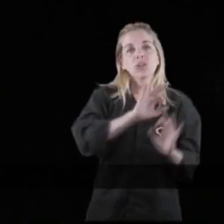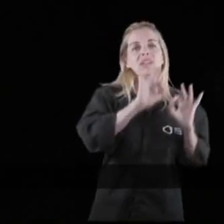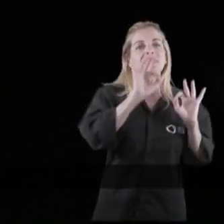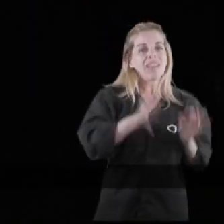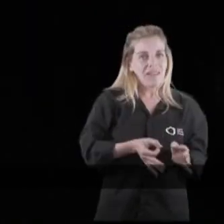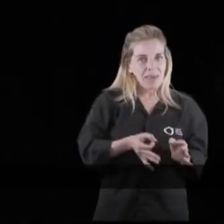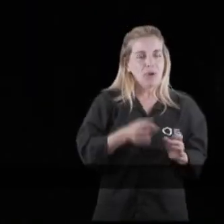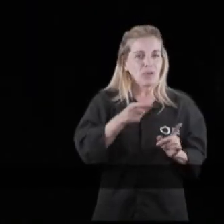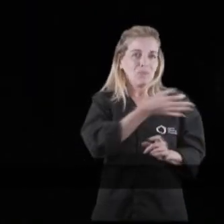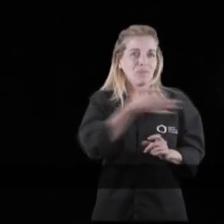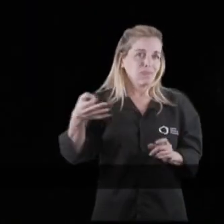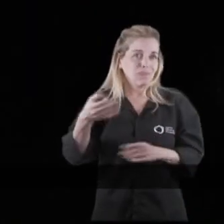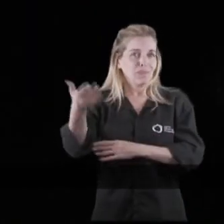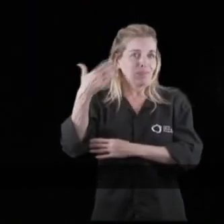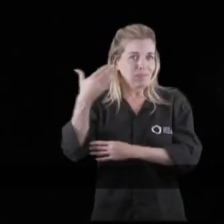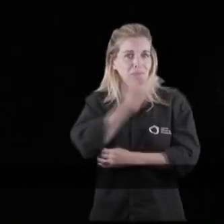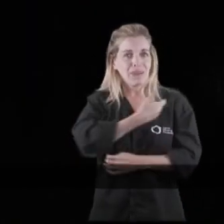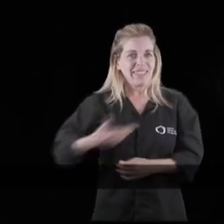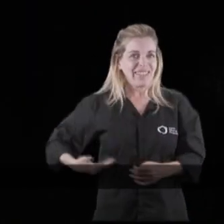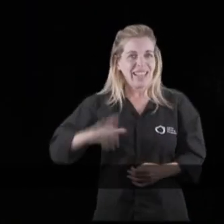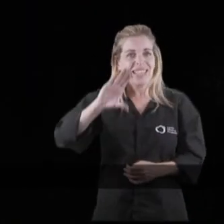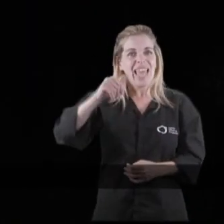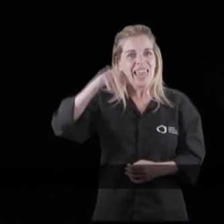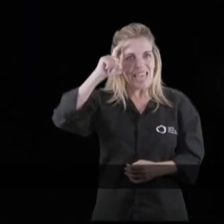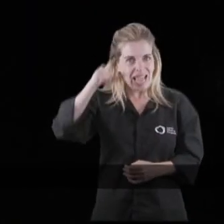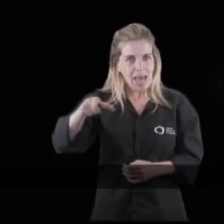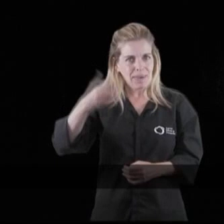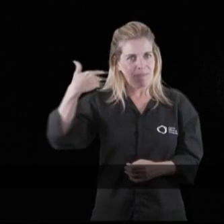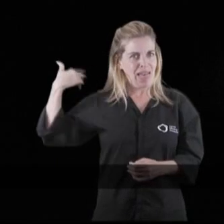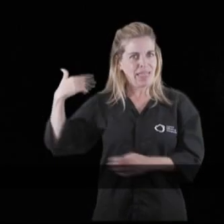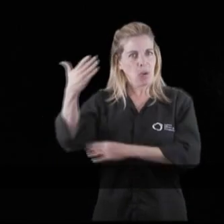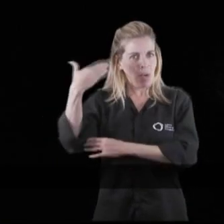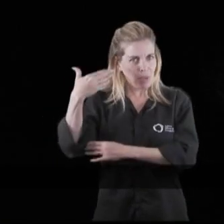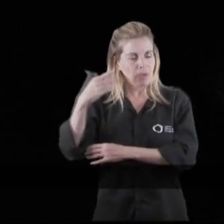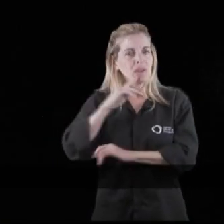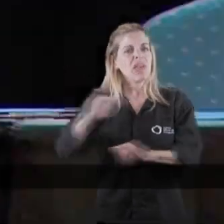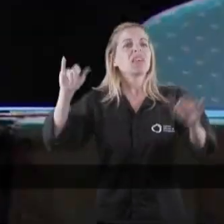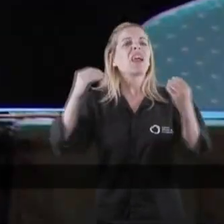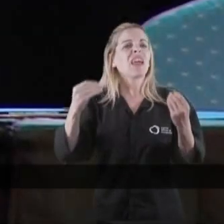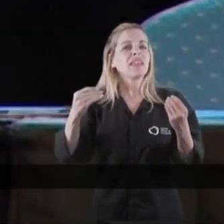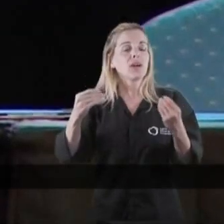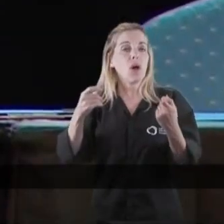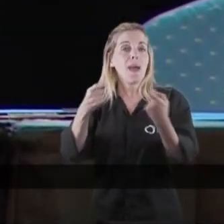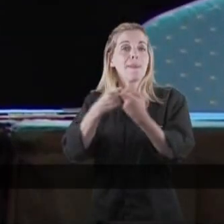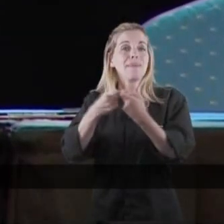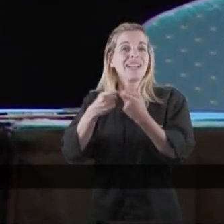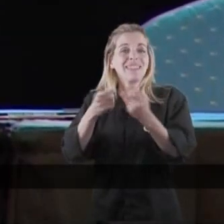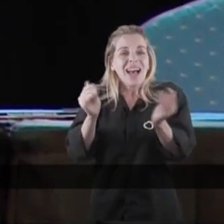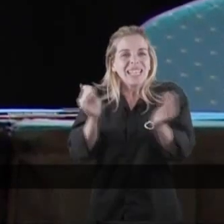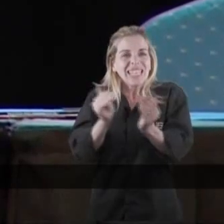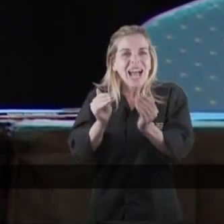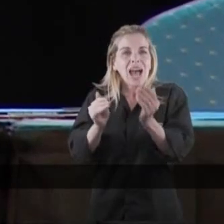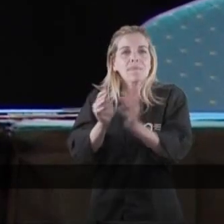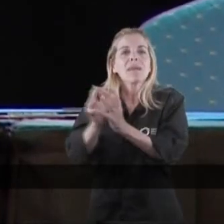como bien dijo el presidente de CAME en sus palabras anteriores, la pequeña y mediana empresa tiene una